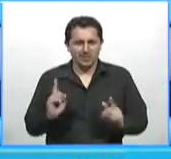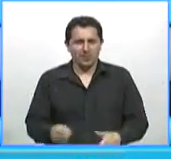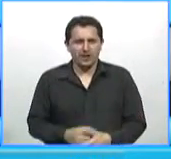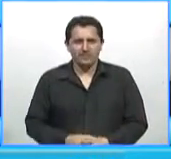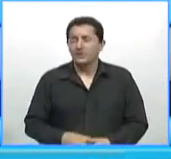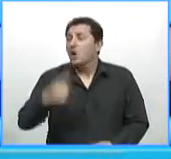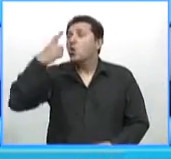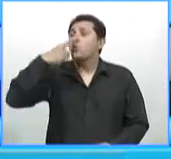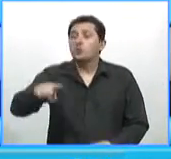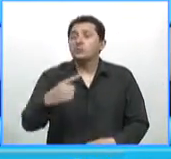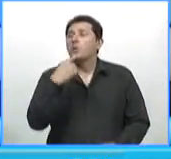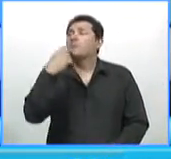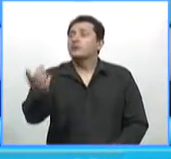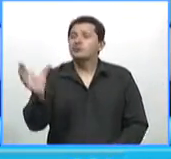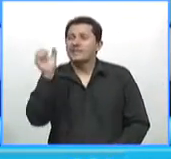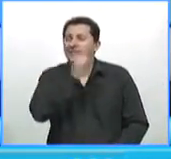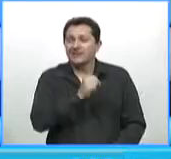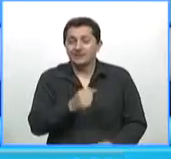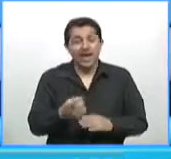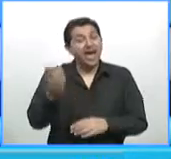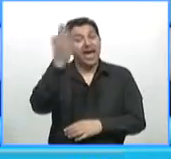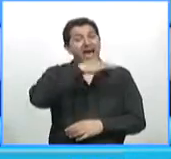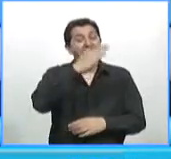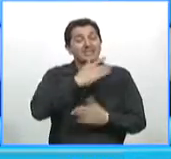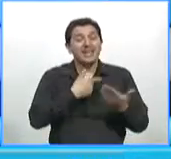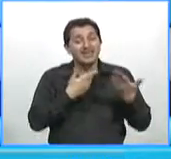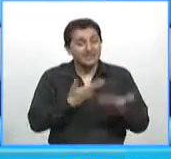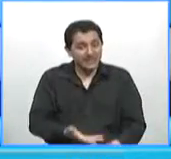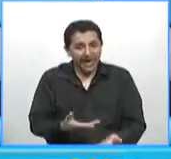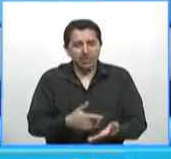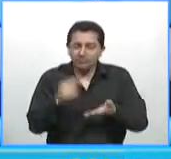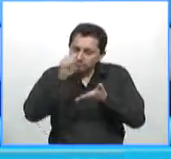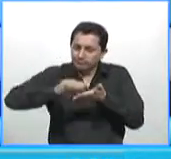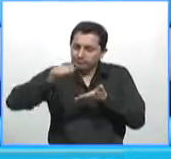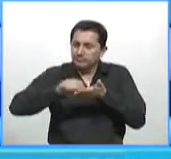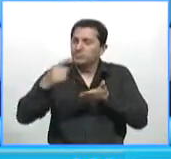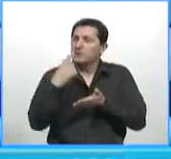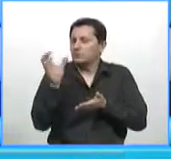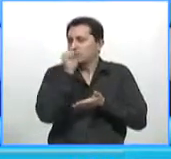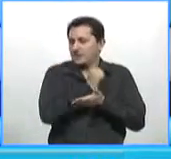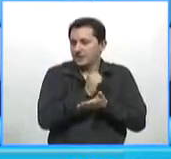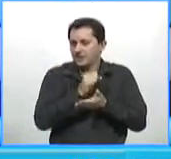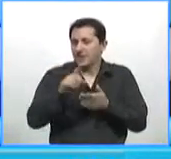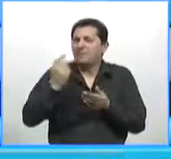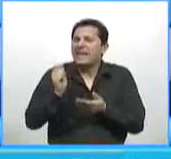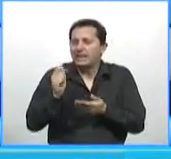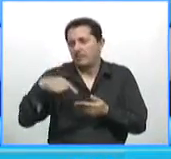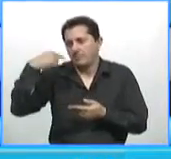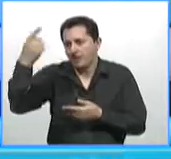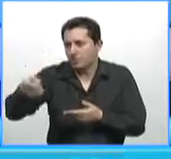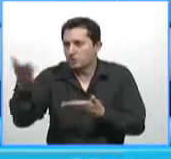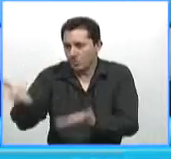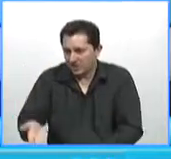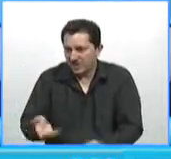Lo último es la pregunta secreta. Vos sabés que el invitado del día anterior deja una pregunta secreta para el invitado del día posterior sin saber